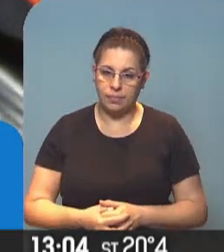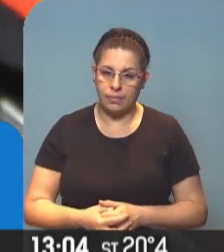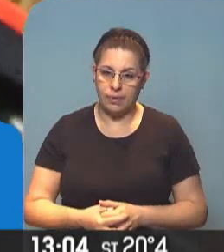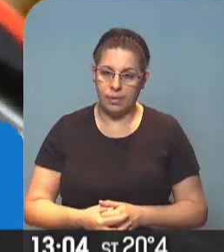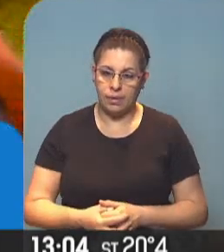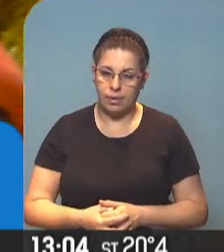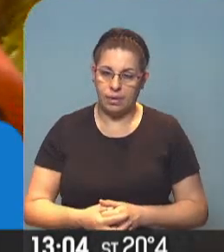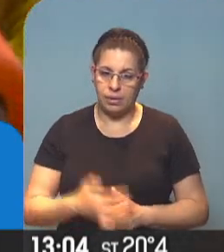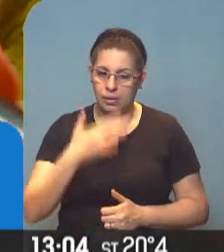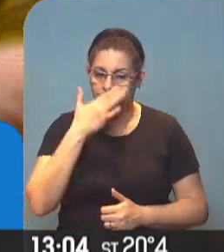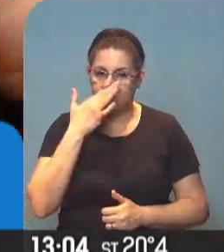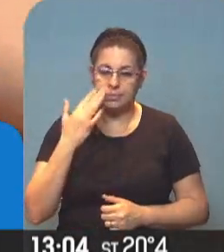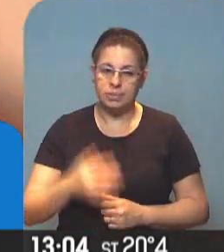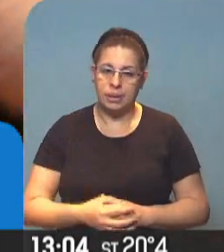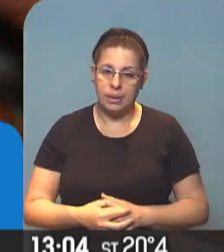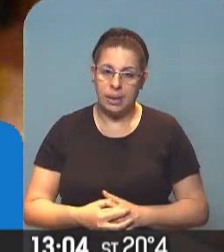podría bajarlos